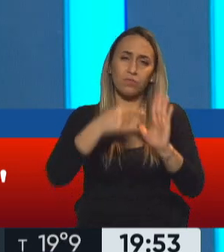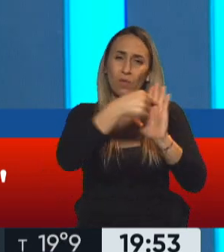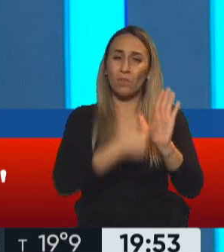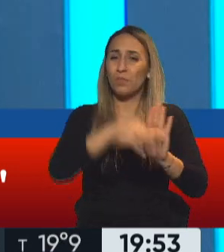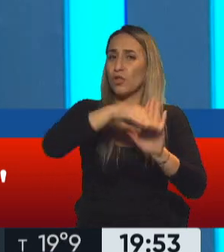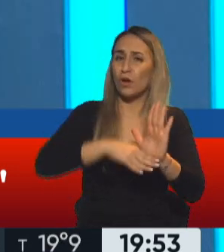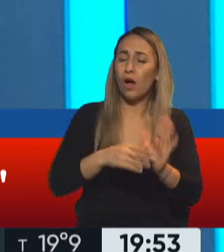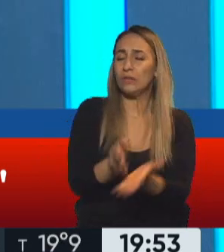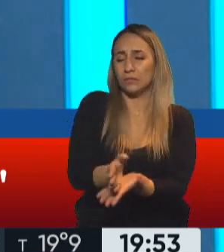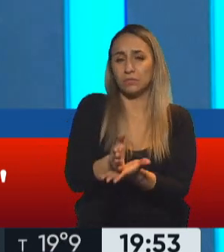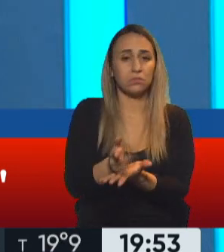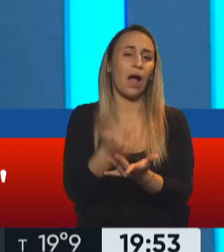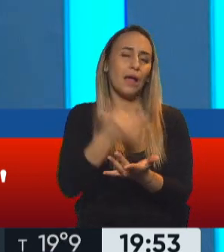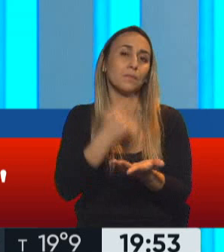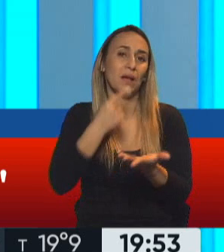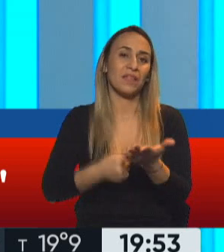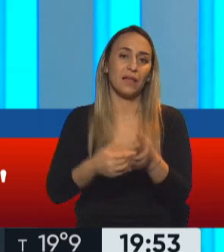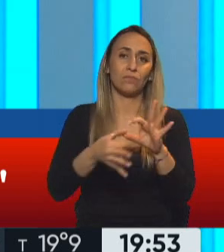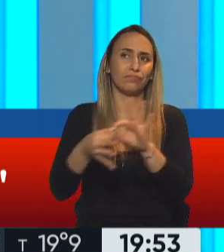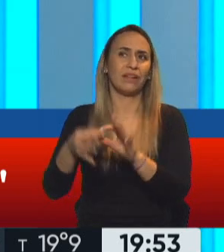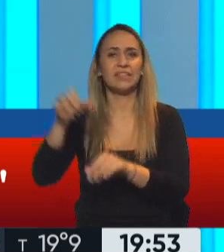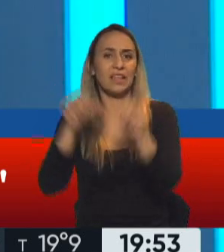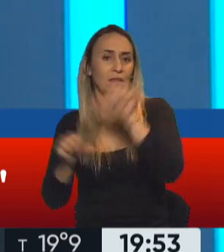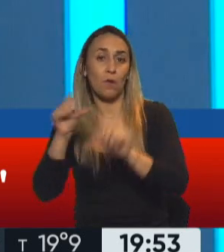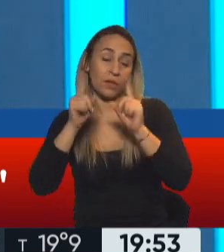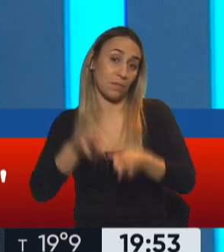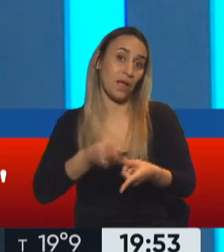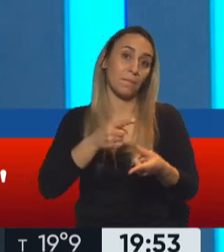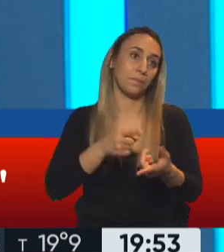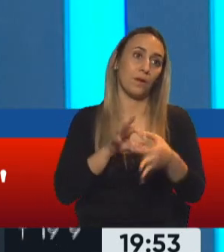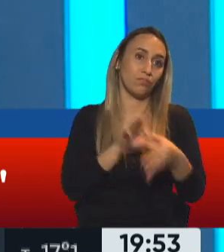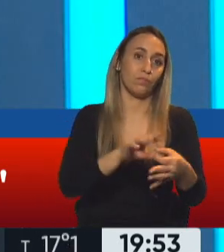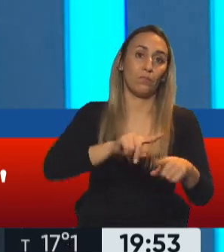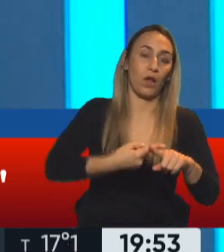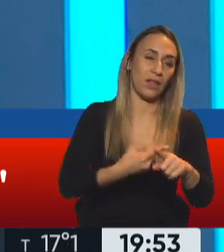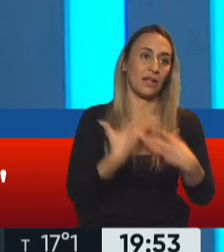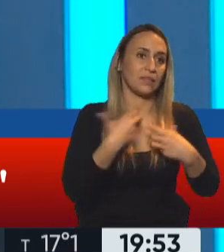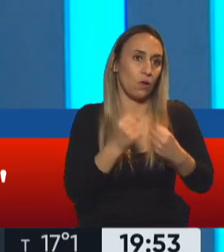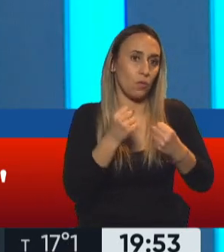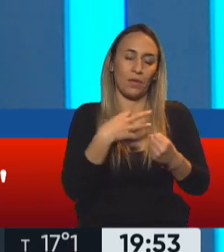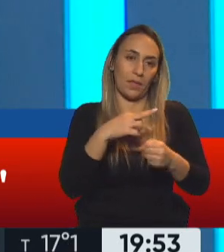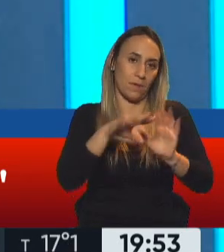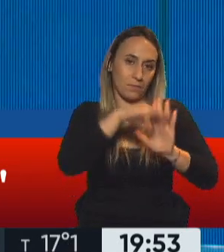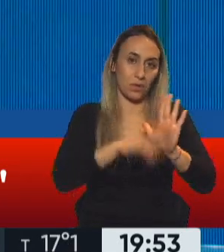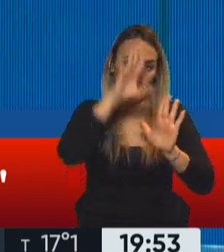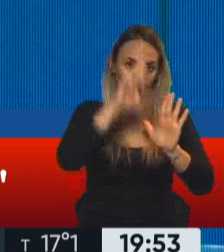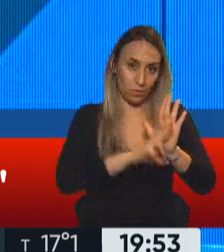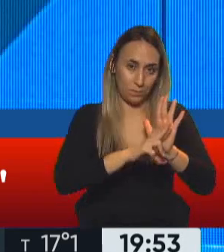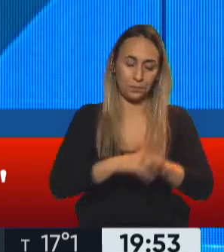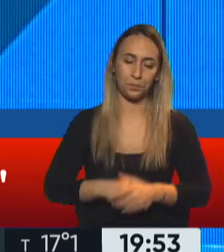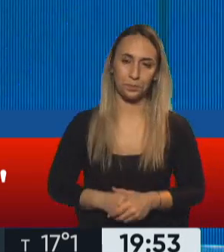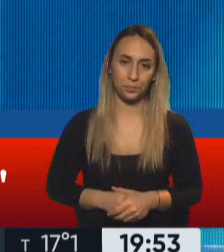estas medidas son científicas, pero también son de política sanitaria porque tienen que llevarse a cabo adecuadamente. Un poco de pragmatismo también. La última vez que hablamos